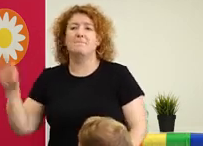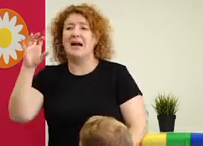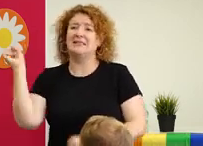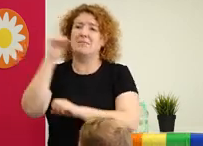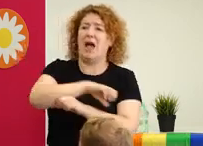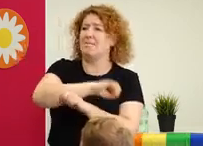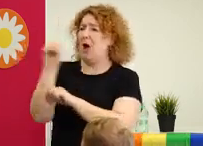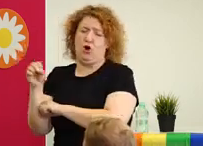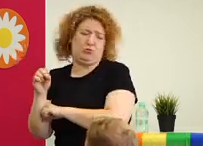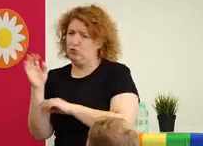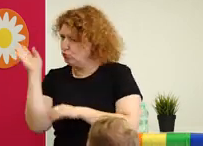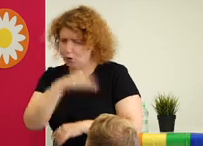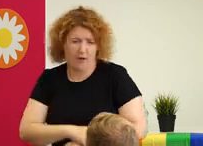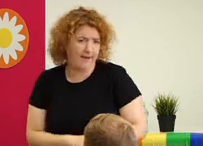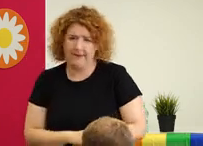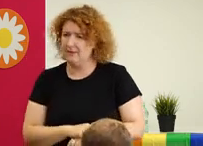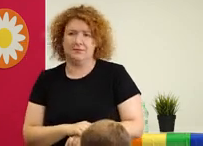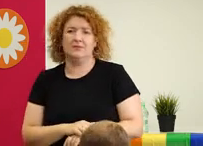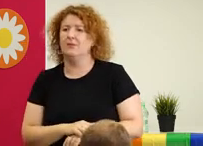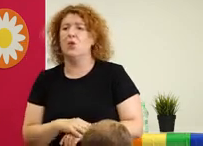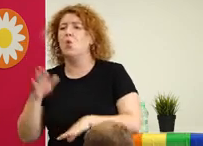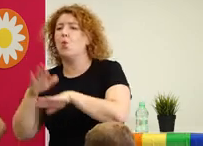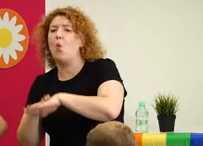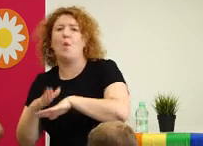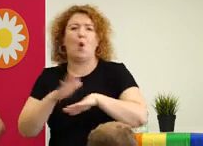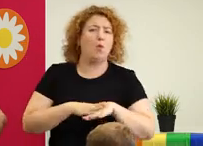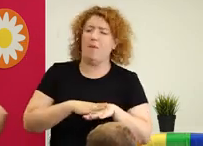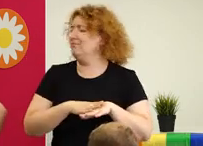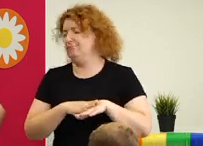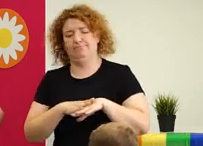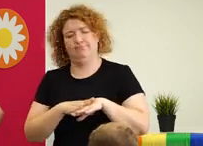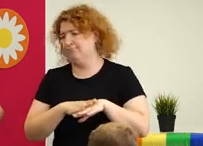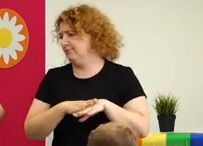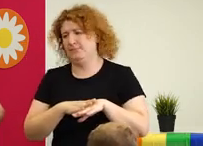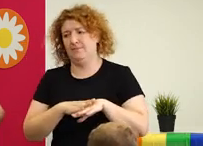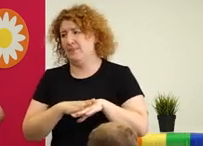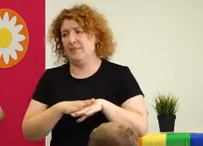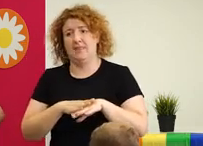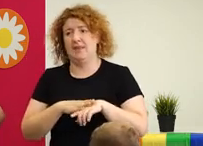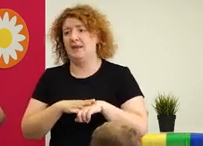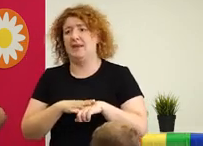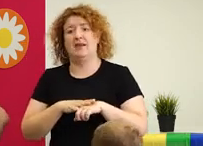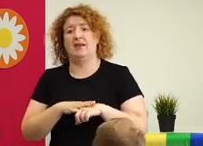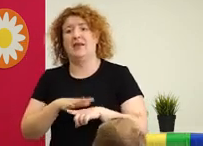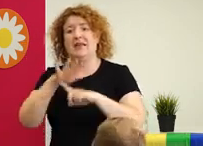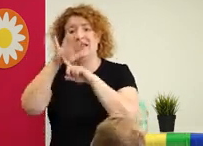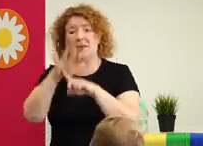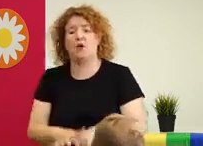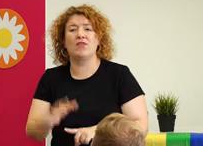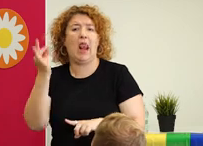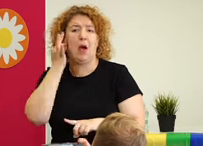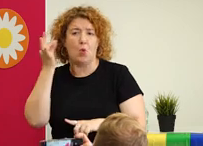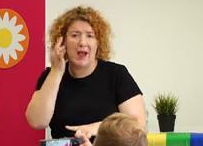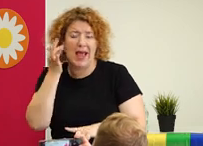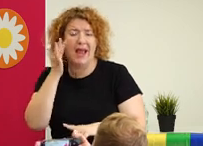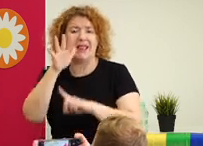otro, y no existen países más culpables que otro. las discriminaciones de las mujeres y la